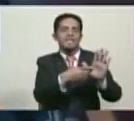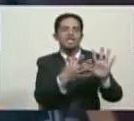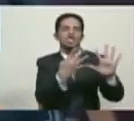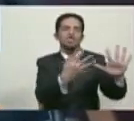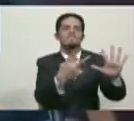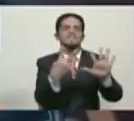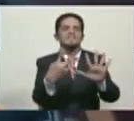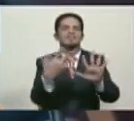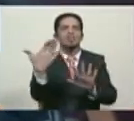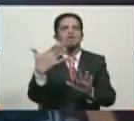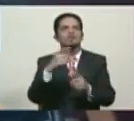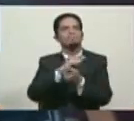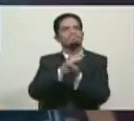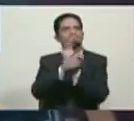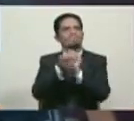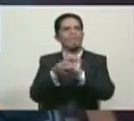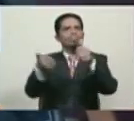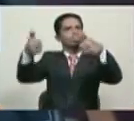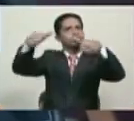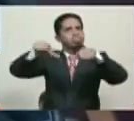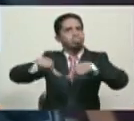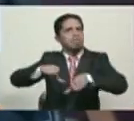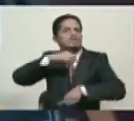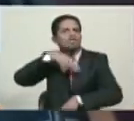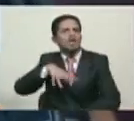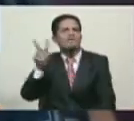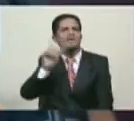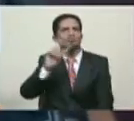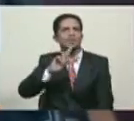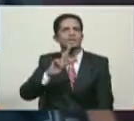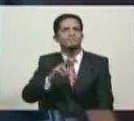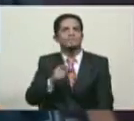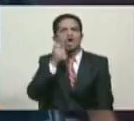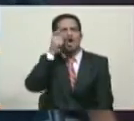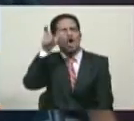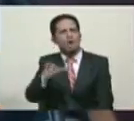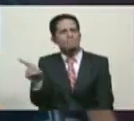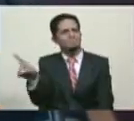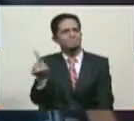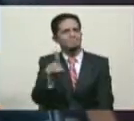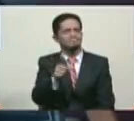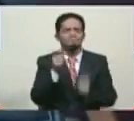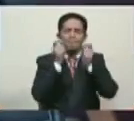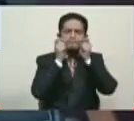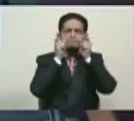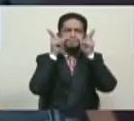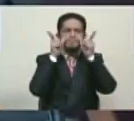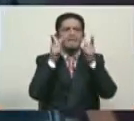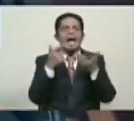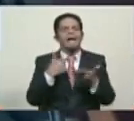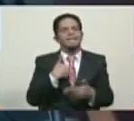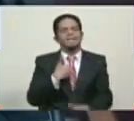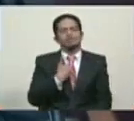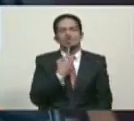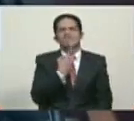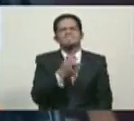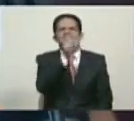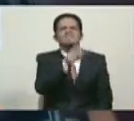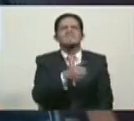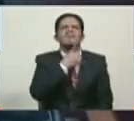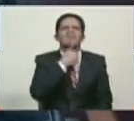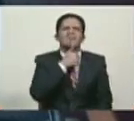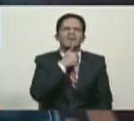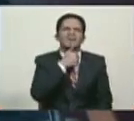bien, cambió para mal. Pues ese mandatario sorprendió, y no lo voy a nombrar por respeto a ustedes, con la